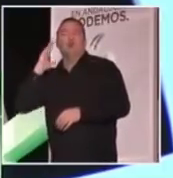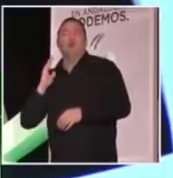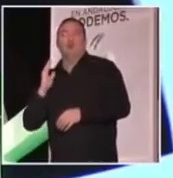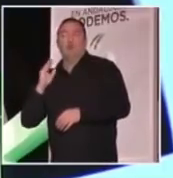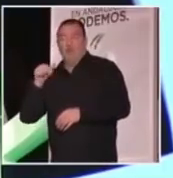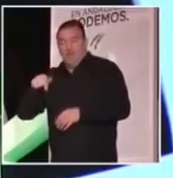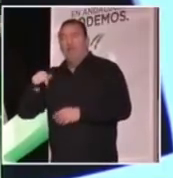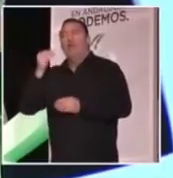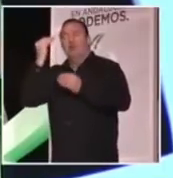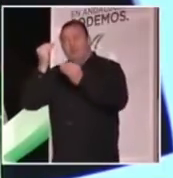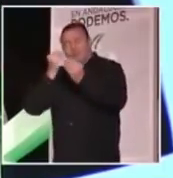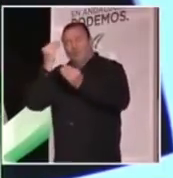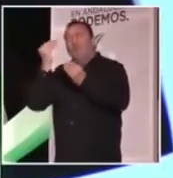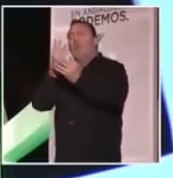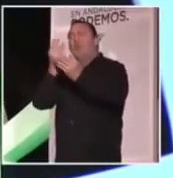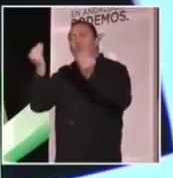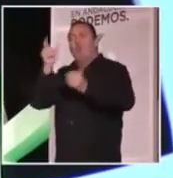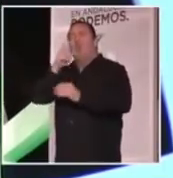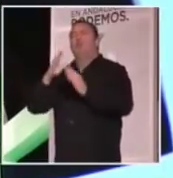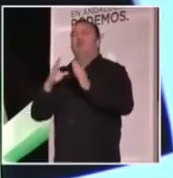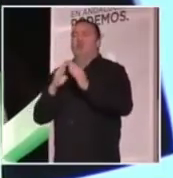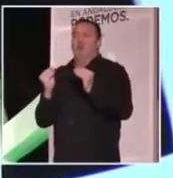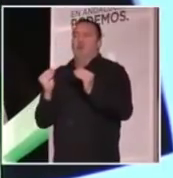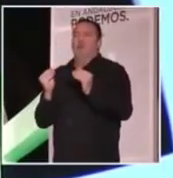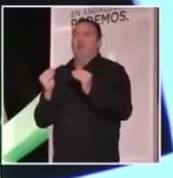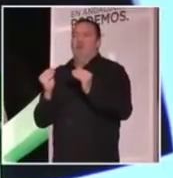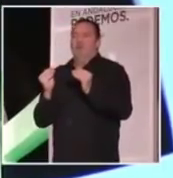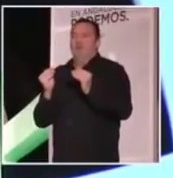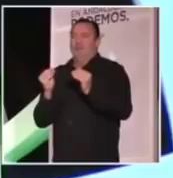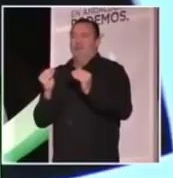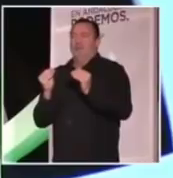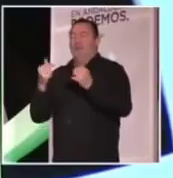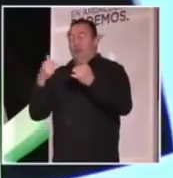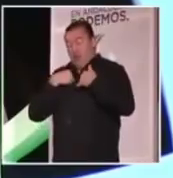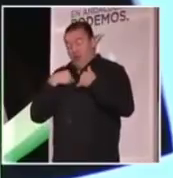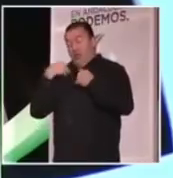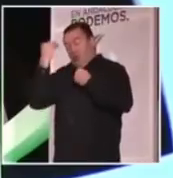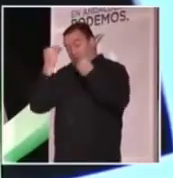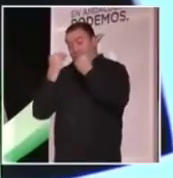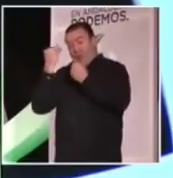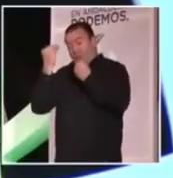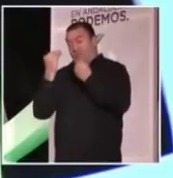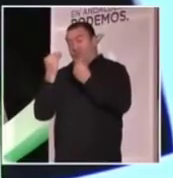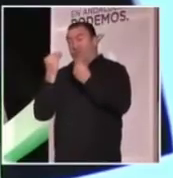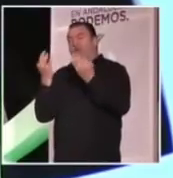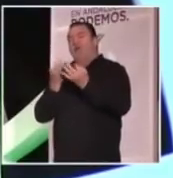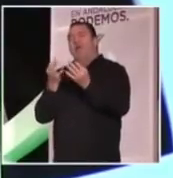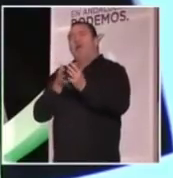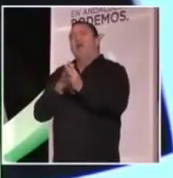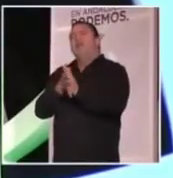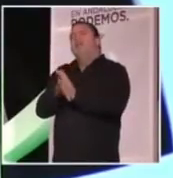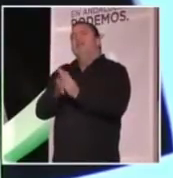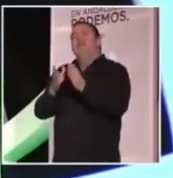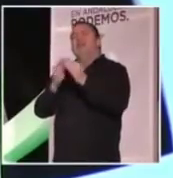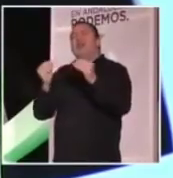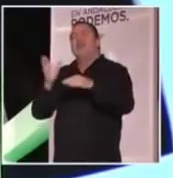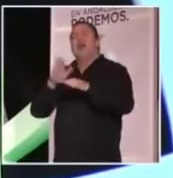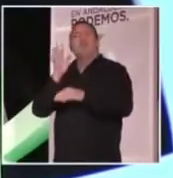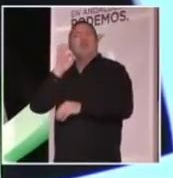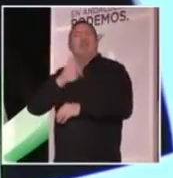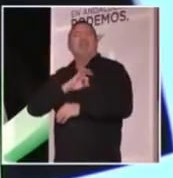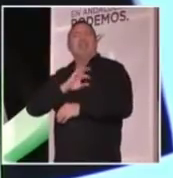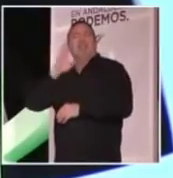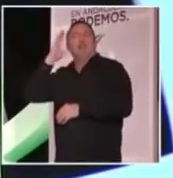lo están preguntando muchos andaluces. Y yo me pregunto, ¿qué significa Andalucía para la señora